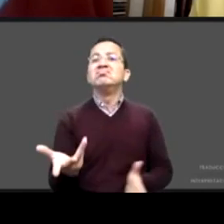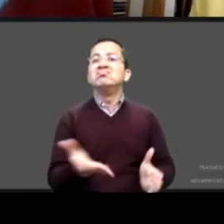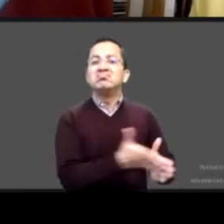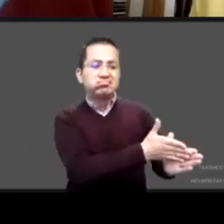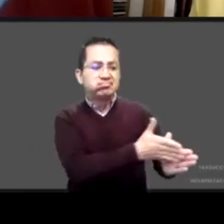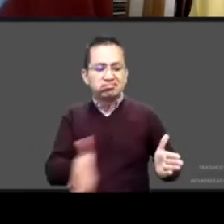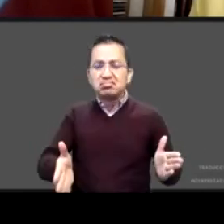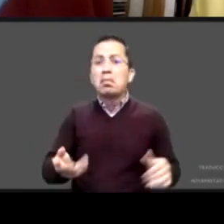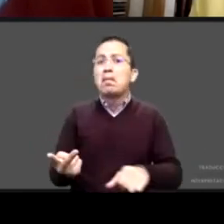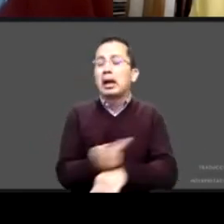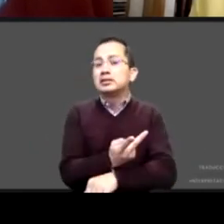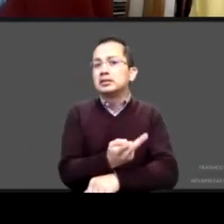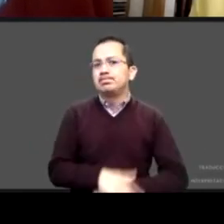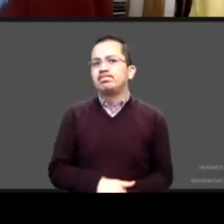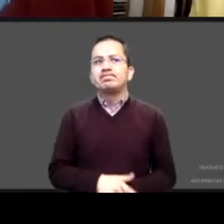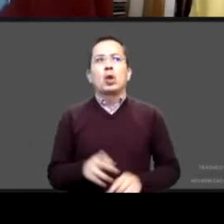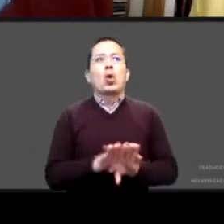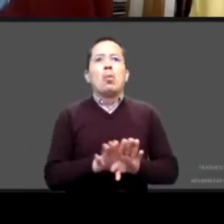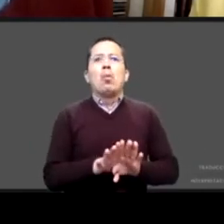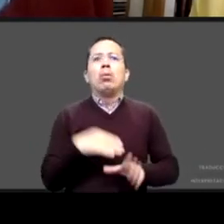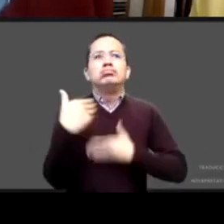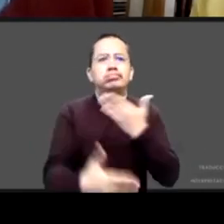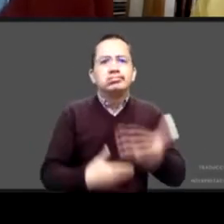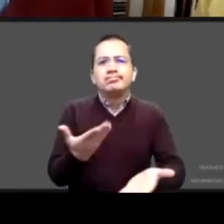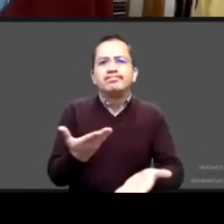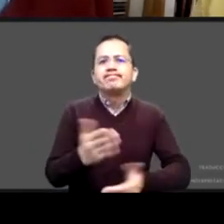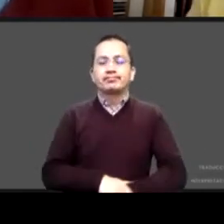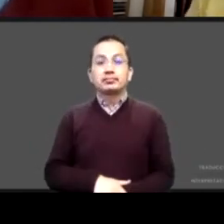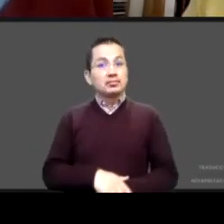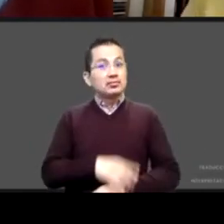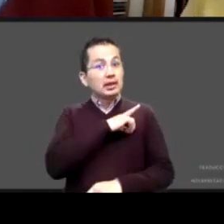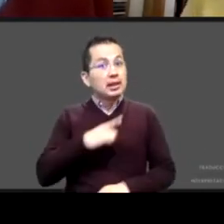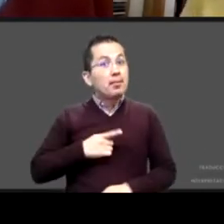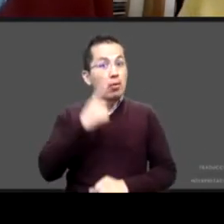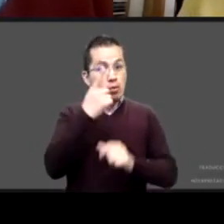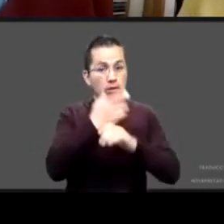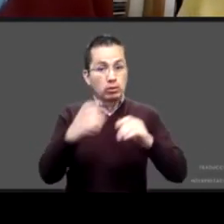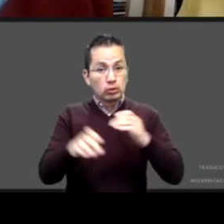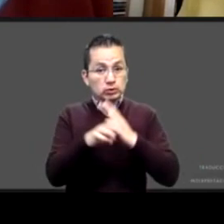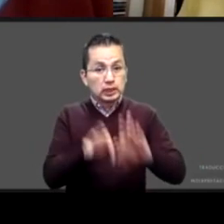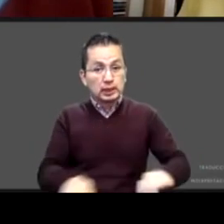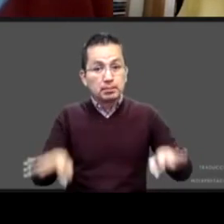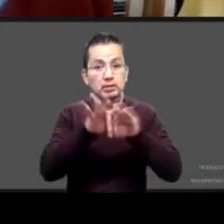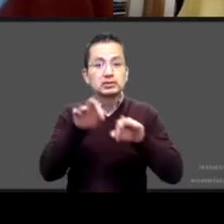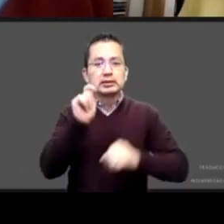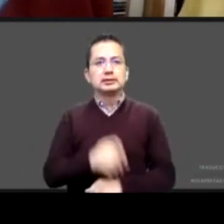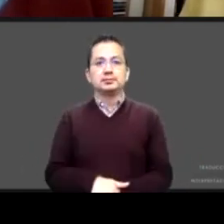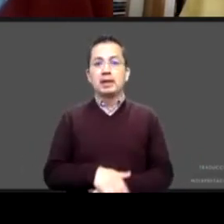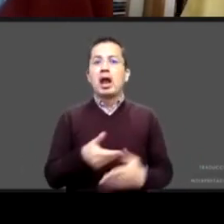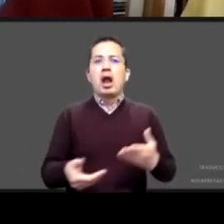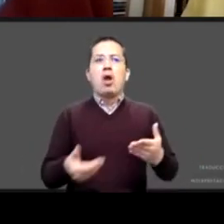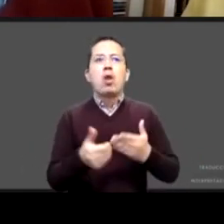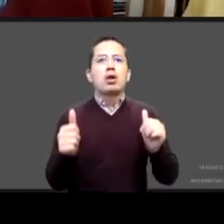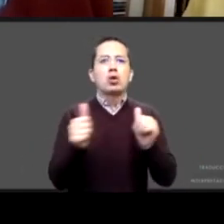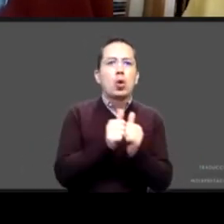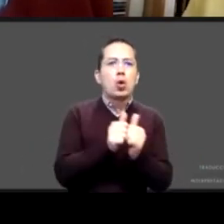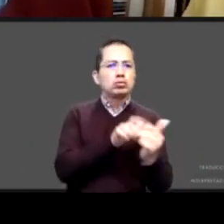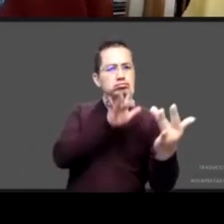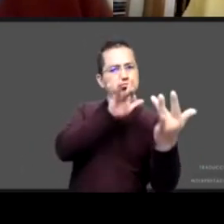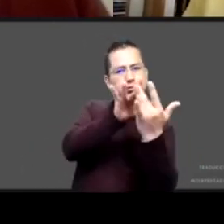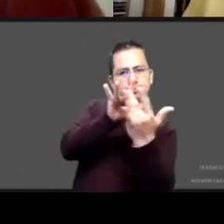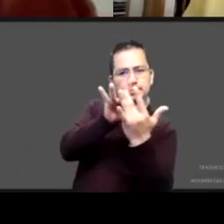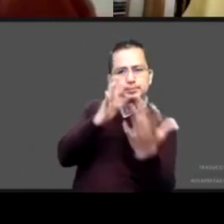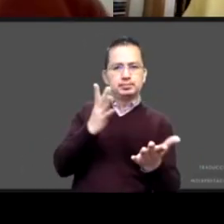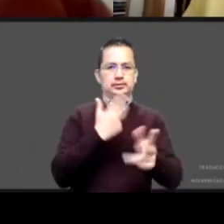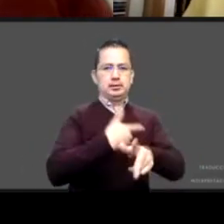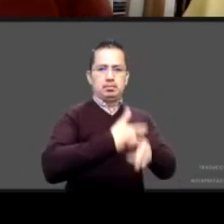es cómo promover la participación a distancia o la participación en entornos